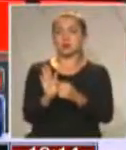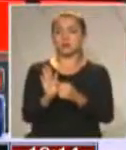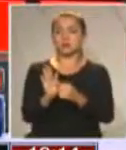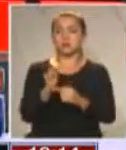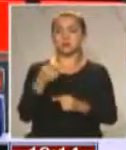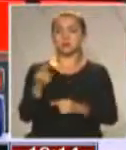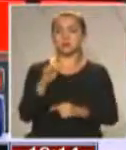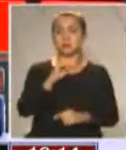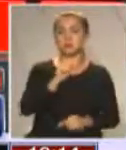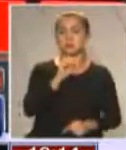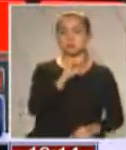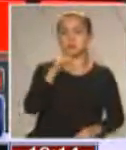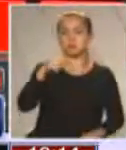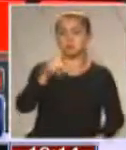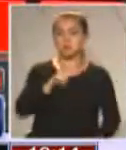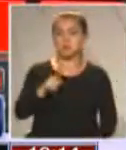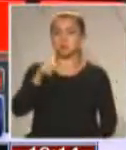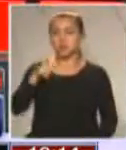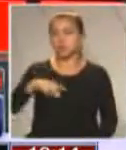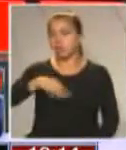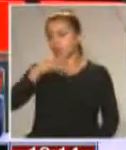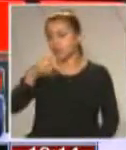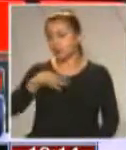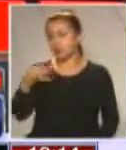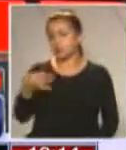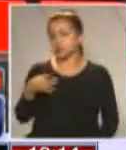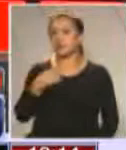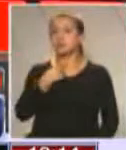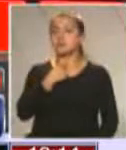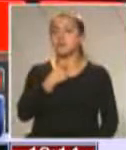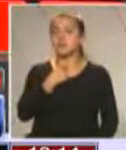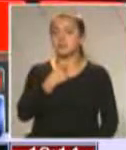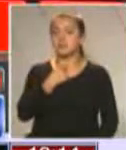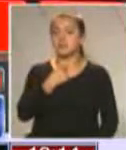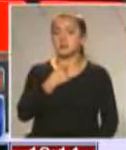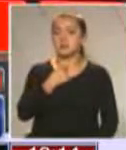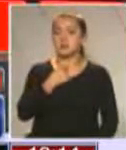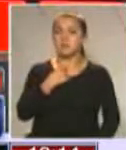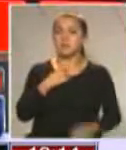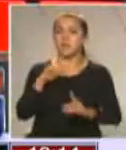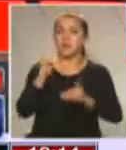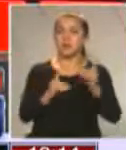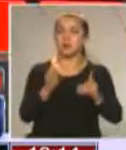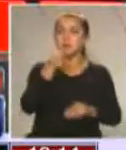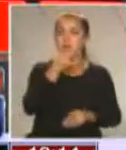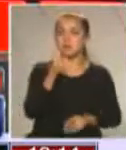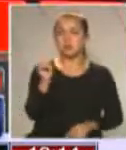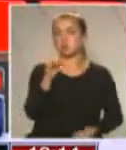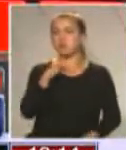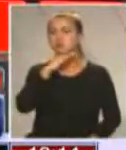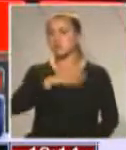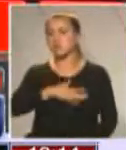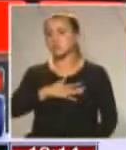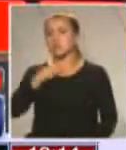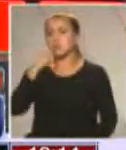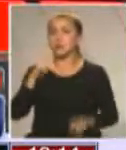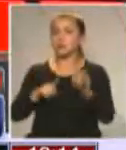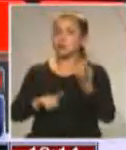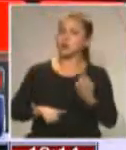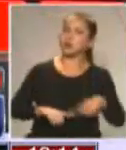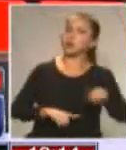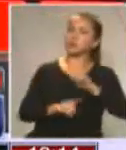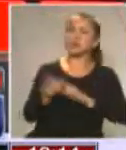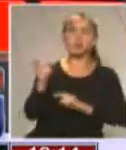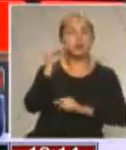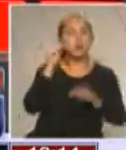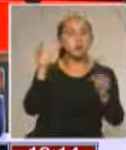sus acciones, con esta declaración finalmente de intereses. Muchos dicen que finalmente no basta con esto, pero también otro de los argumentos que hemos